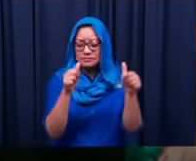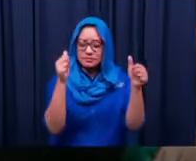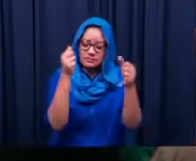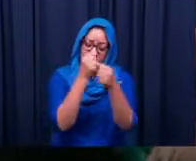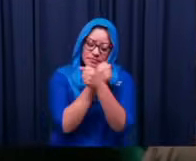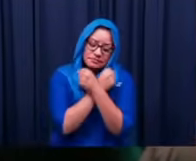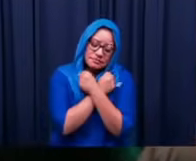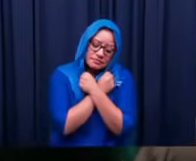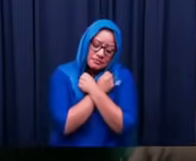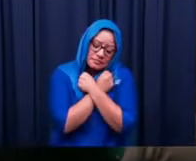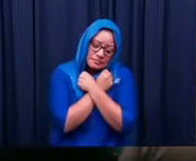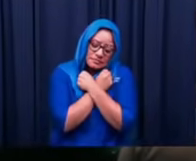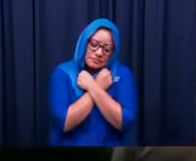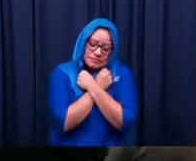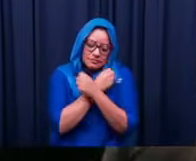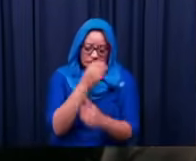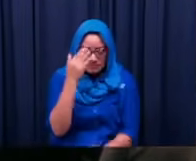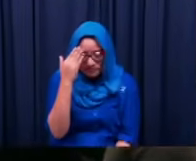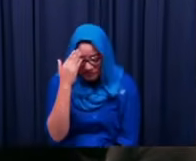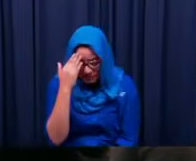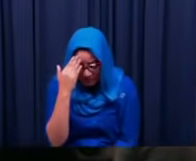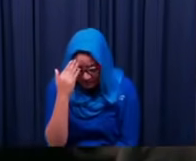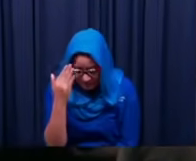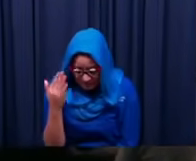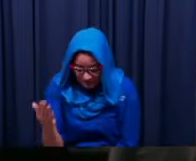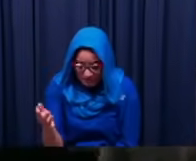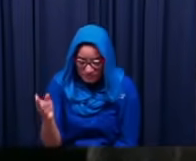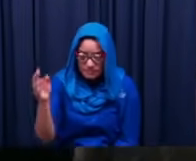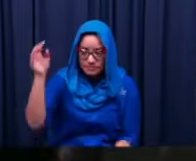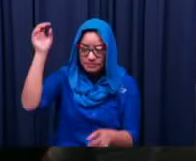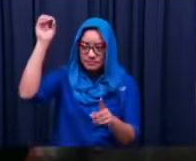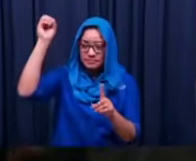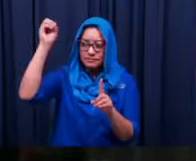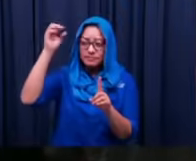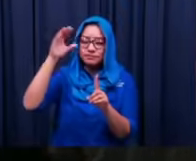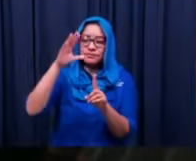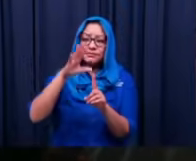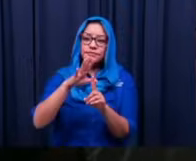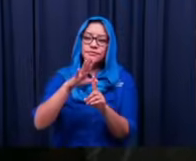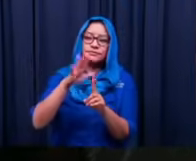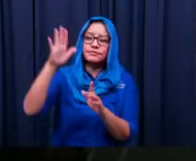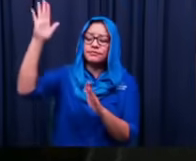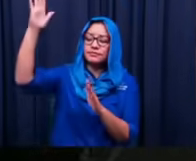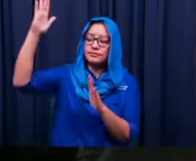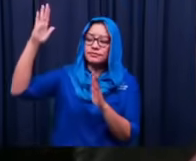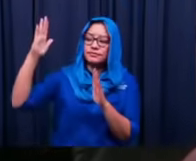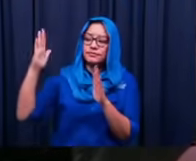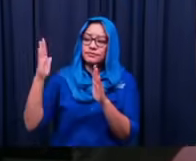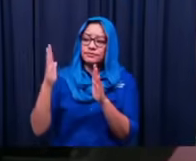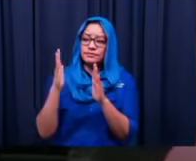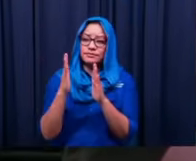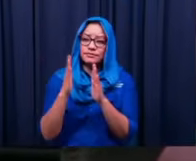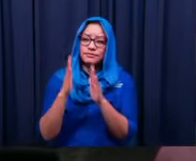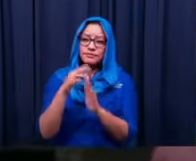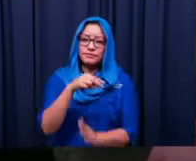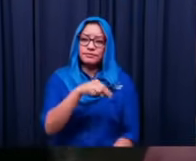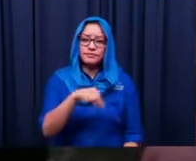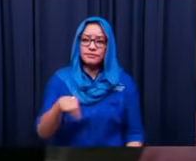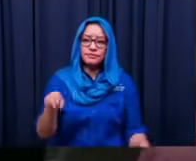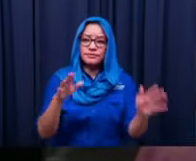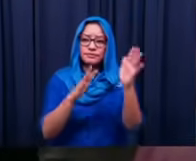ama, que te agradece, Señor, sea bendecido también con tu presencia. Bendice